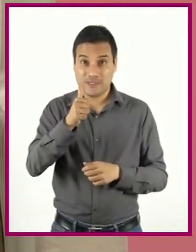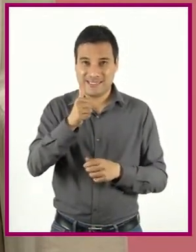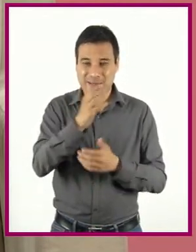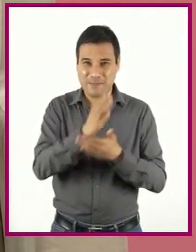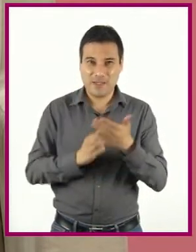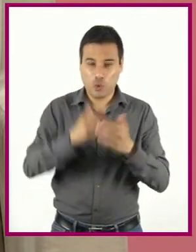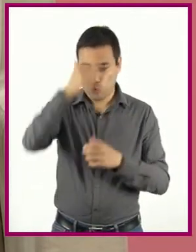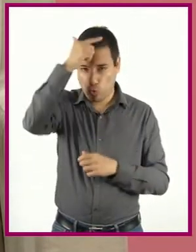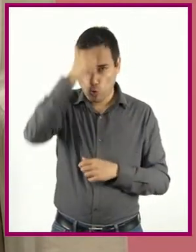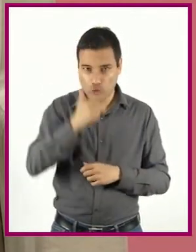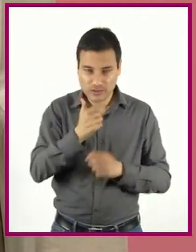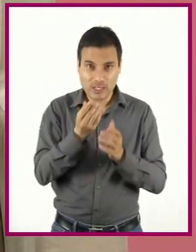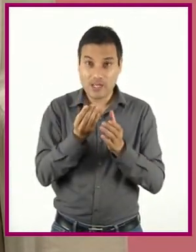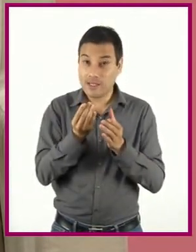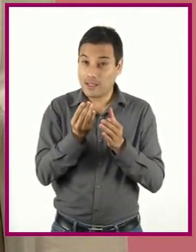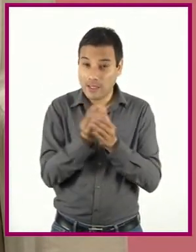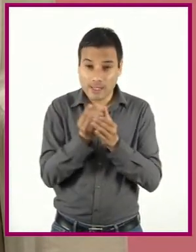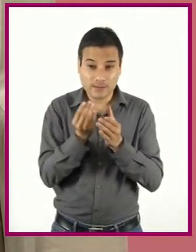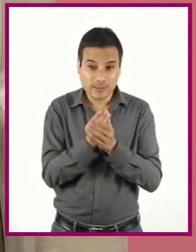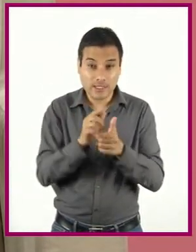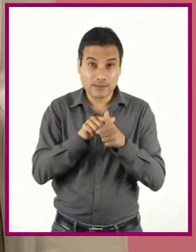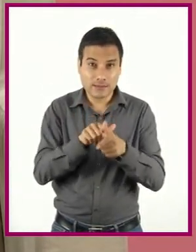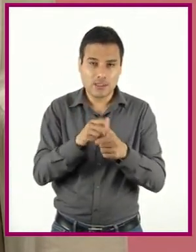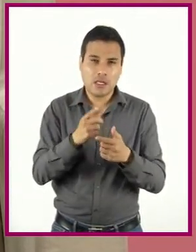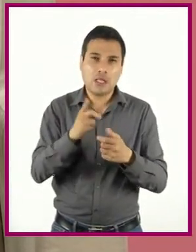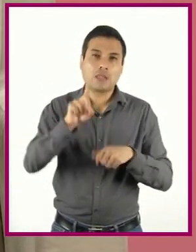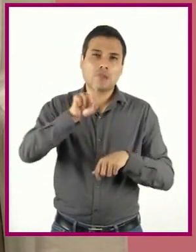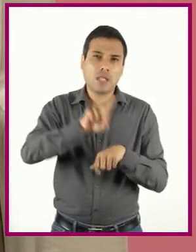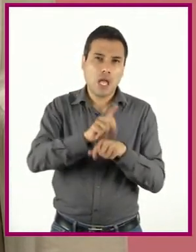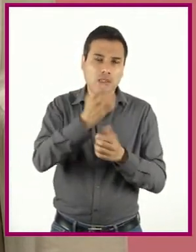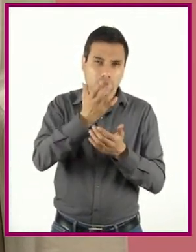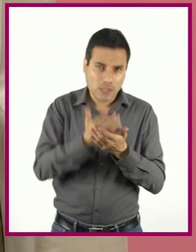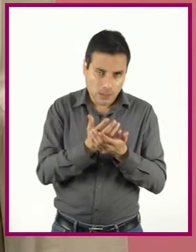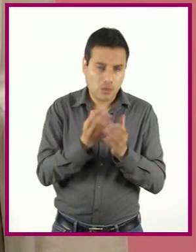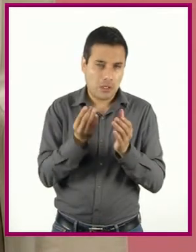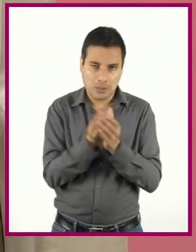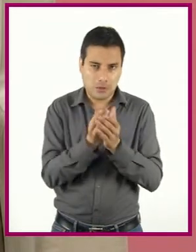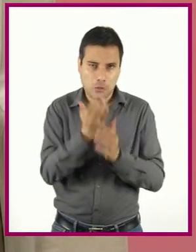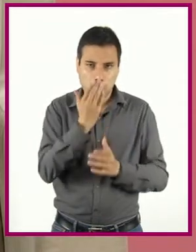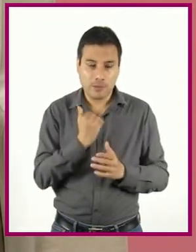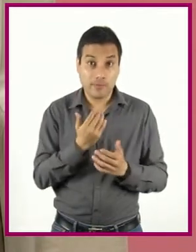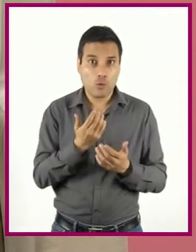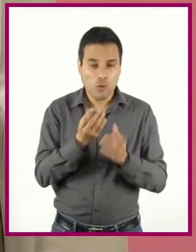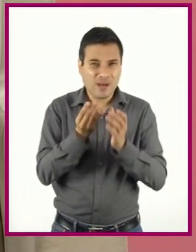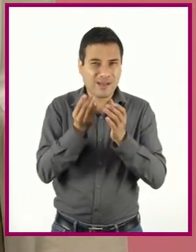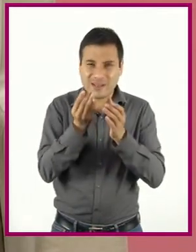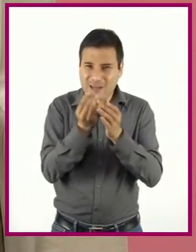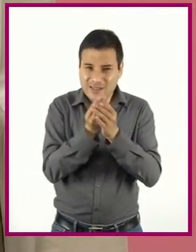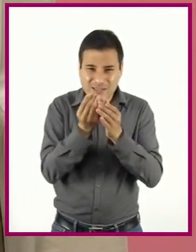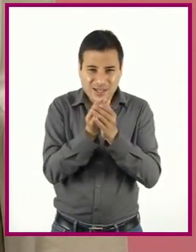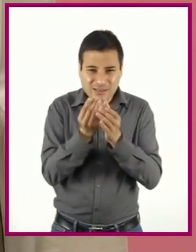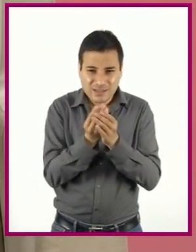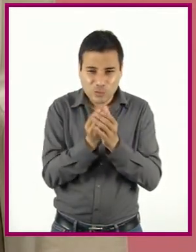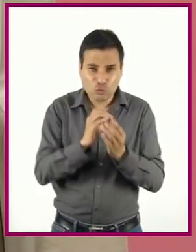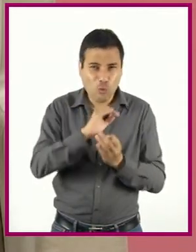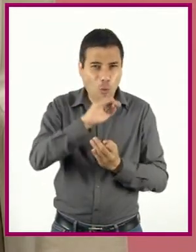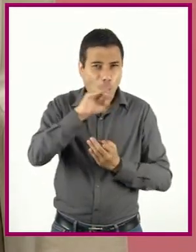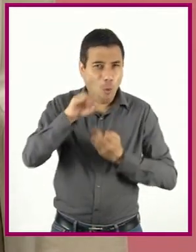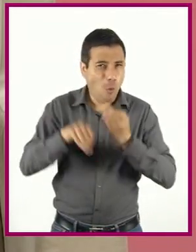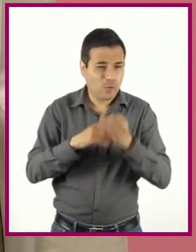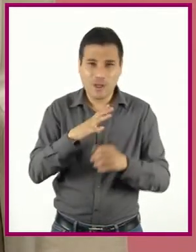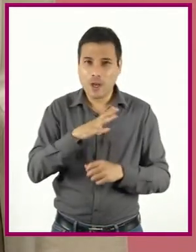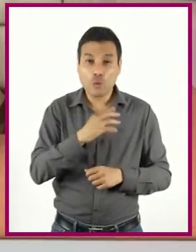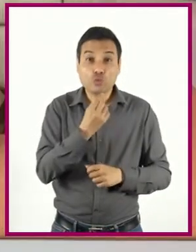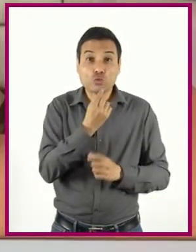solo suspendíamos en días festivos. Entonces, todos, digamos, los aprendizajes están puestos a disposición de niñas,